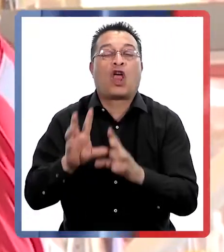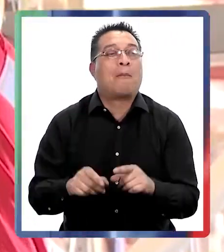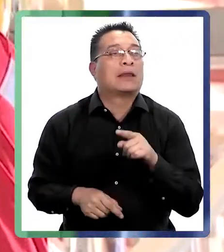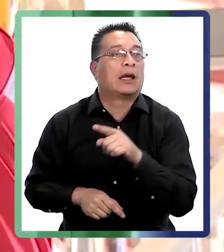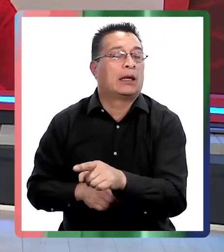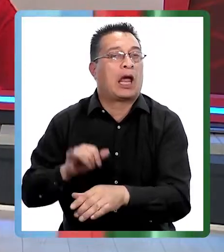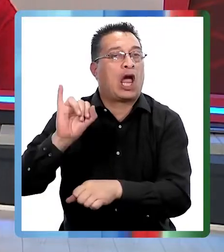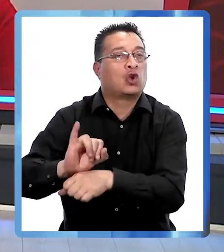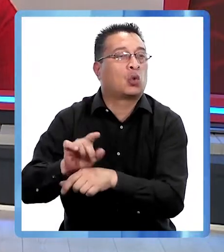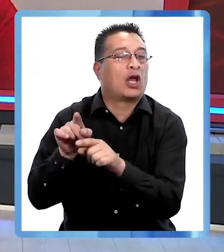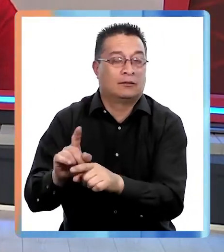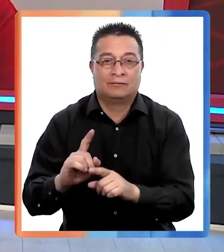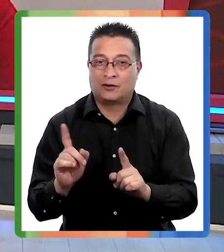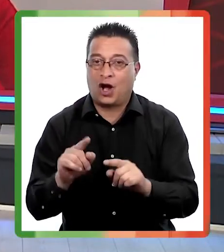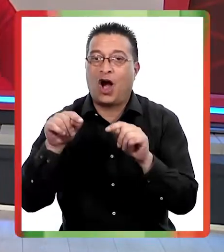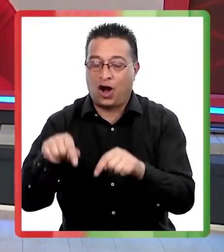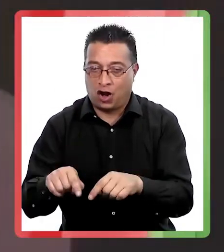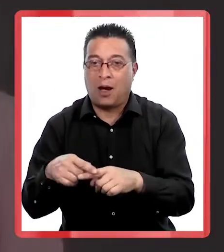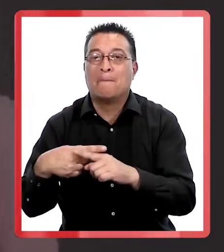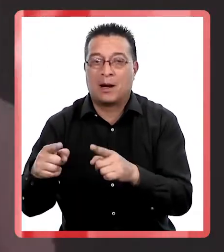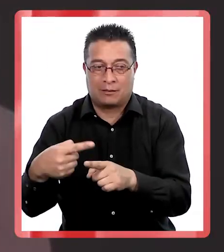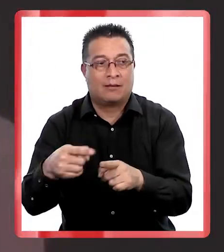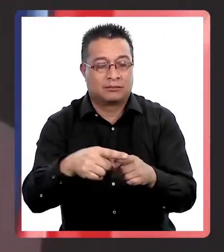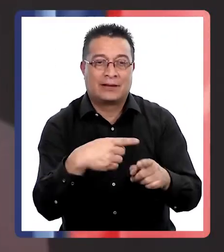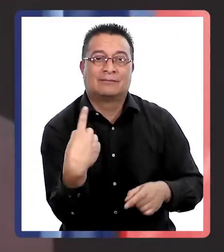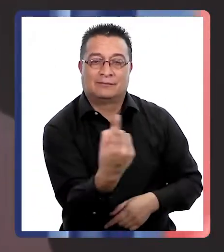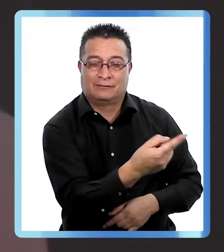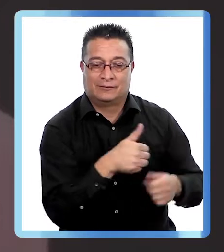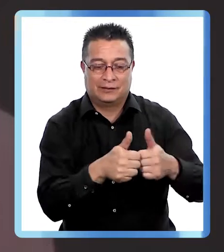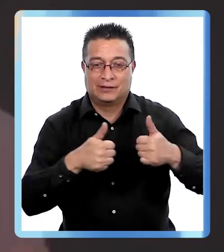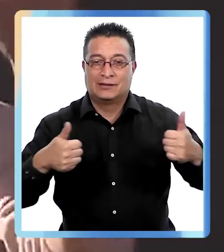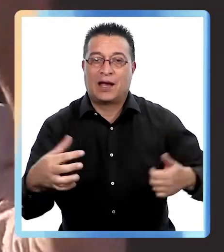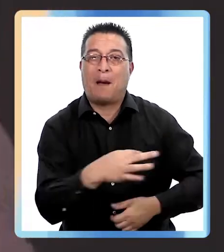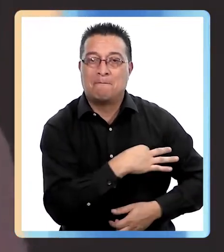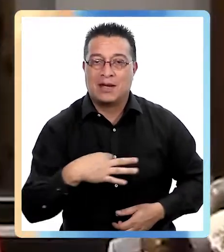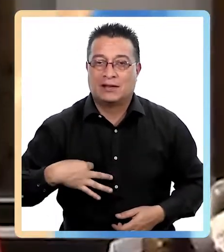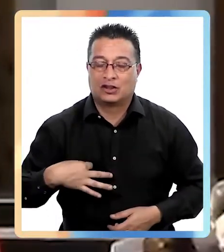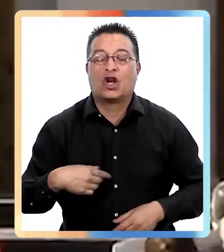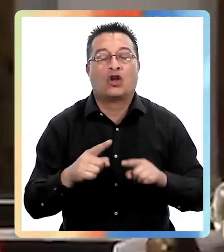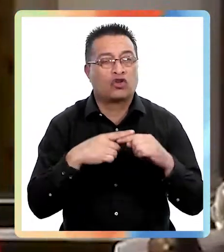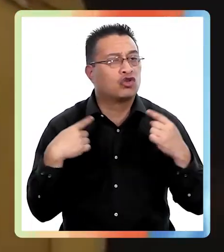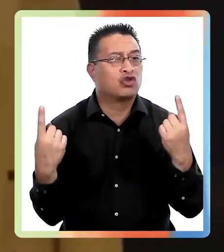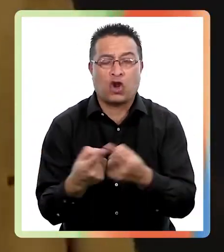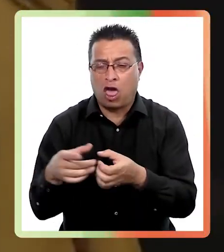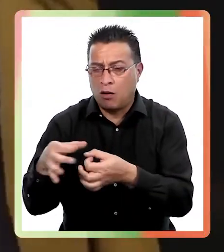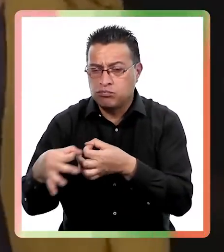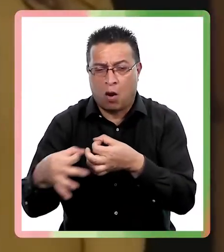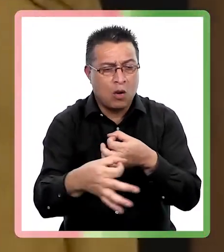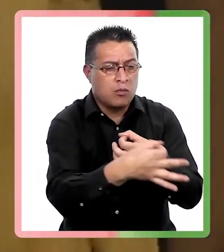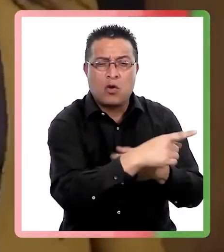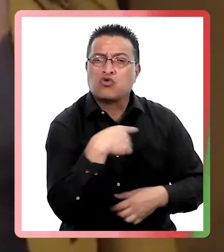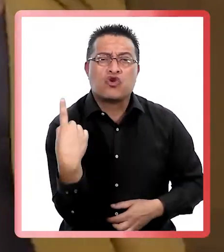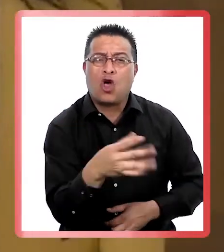de esta institucionalidad. Pero hoy día esto se aborda desde la generalidad del gabinete, con la idea de que precisamente en todos los estamentos en